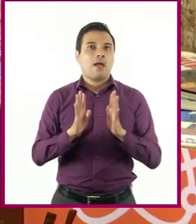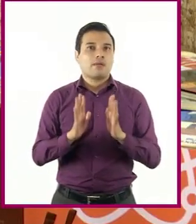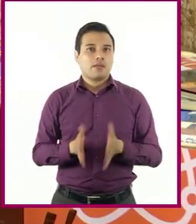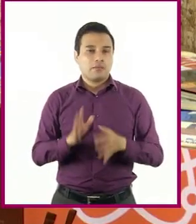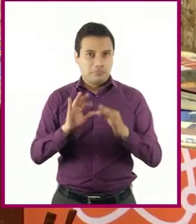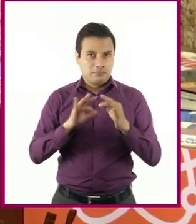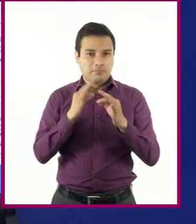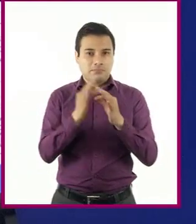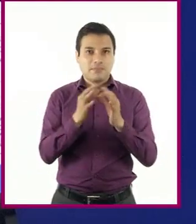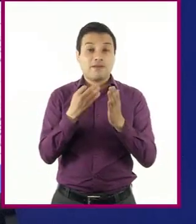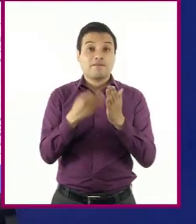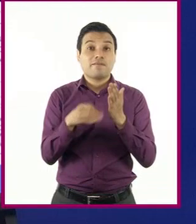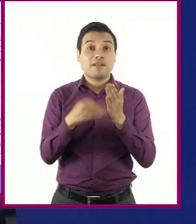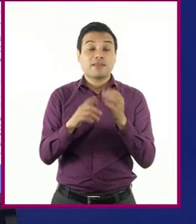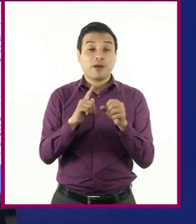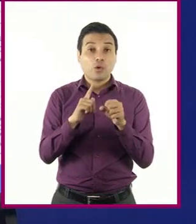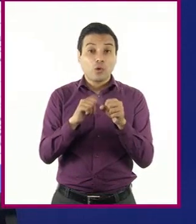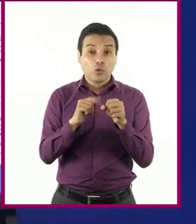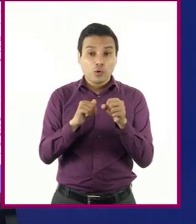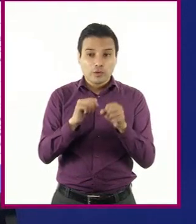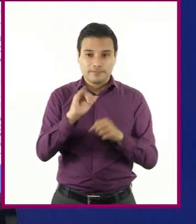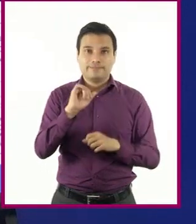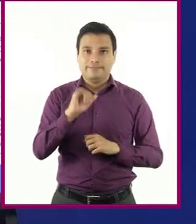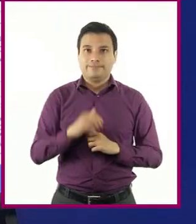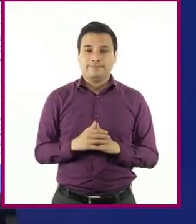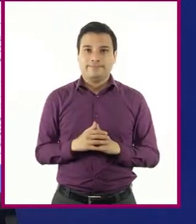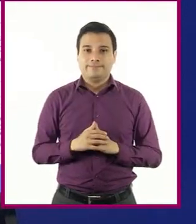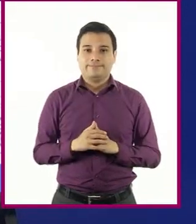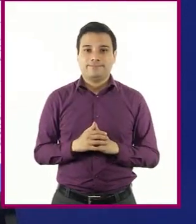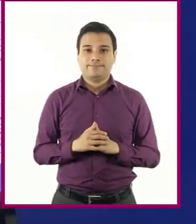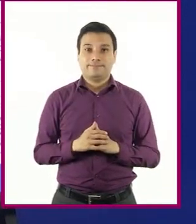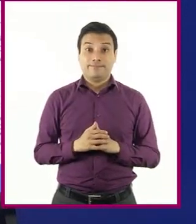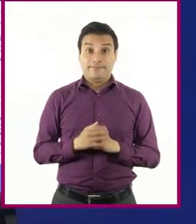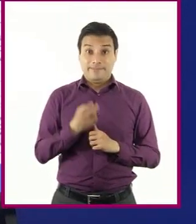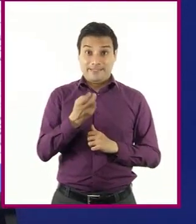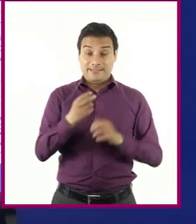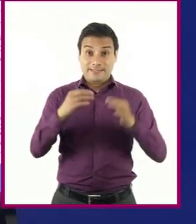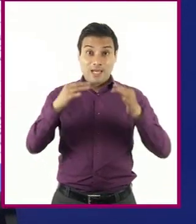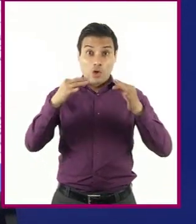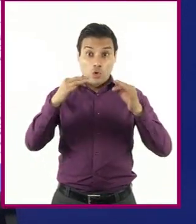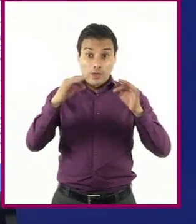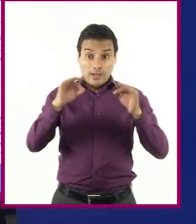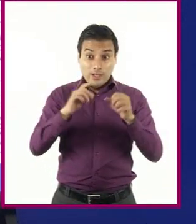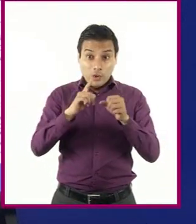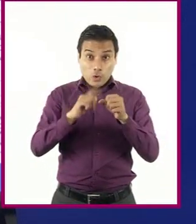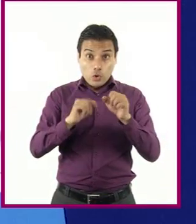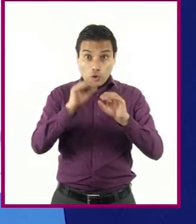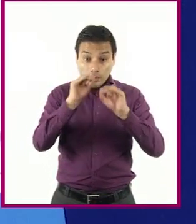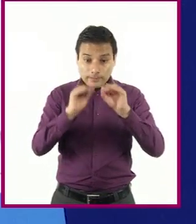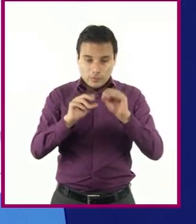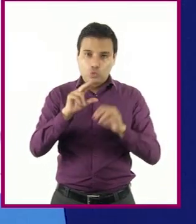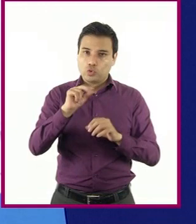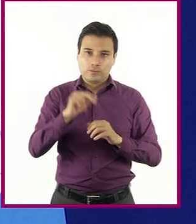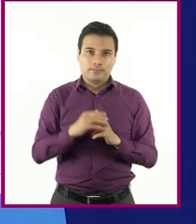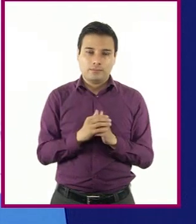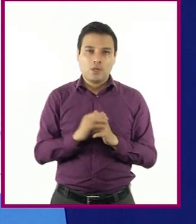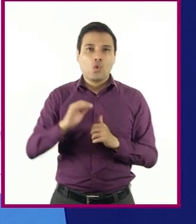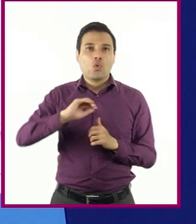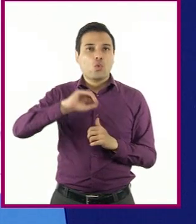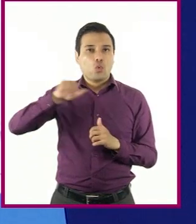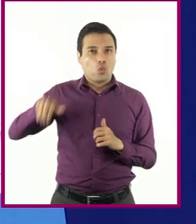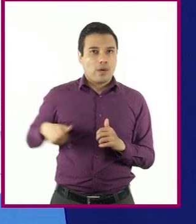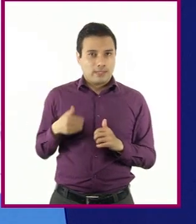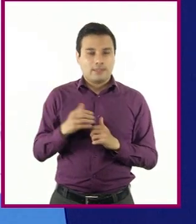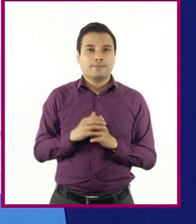Solo le falta el color. Exacto, pero esta hoja no debe colorearse, pues debemos guardarla por si